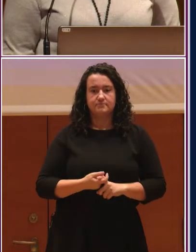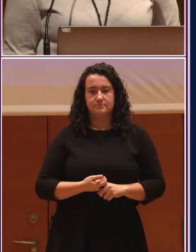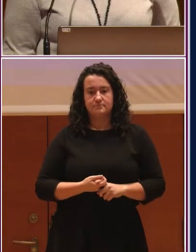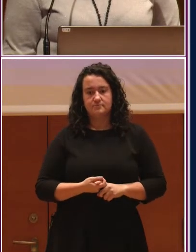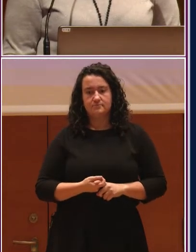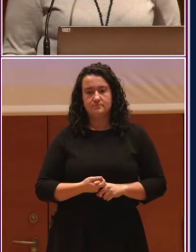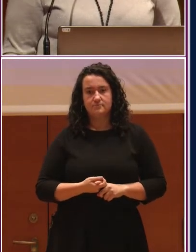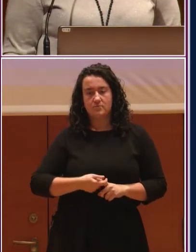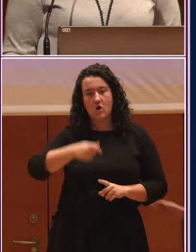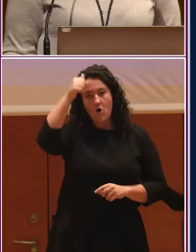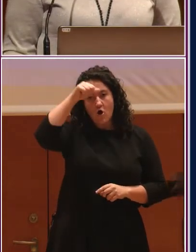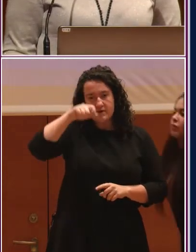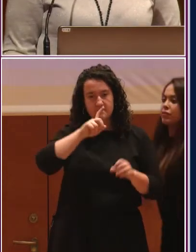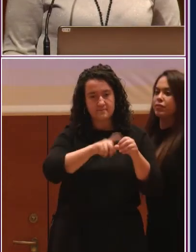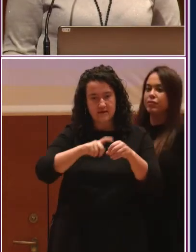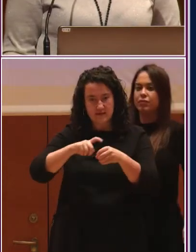y